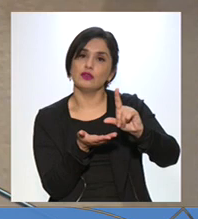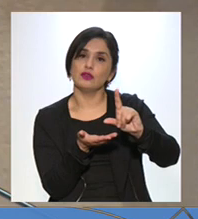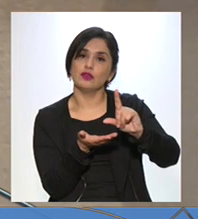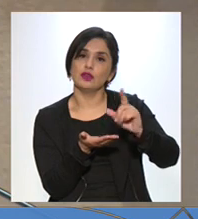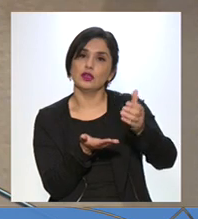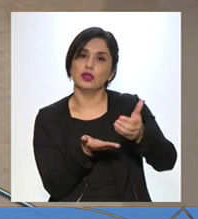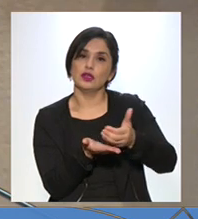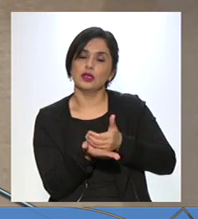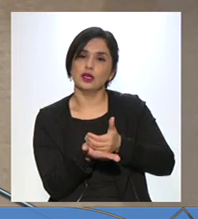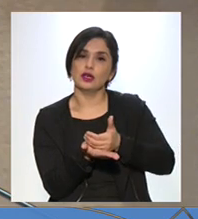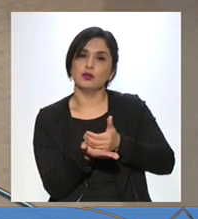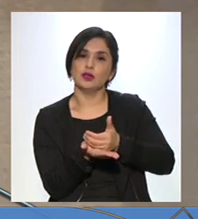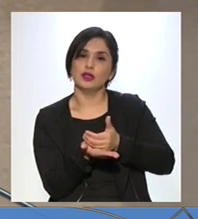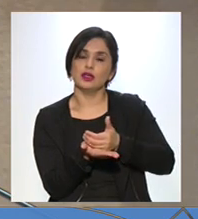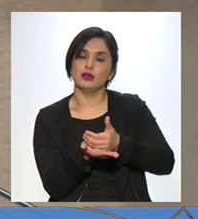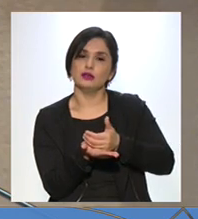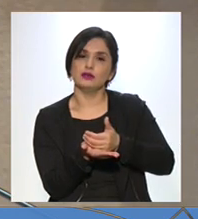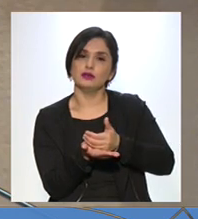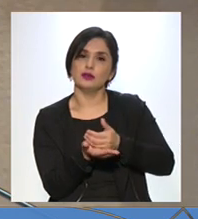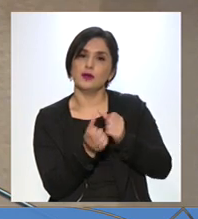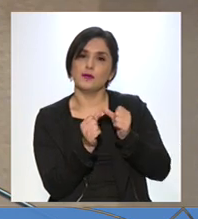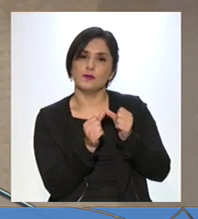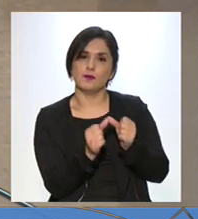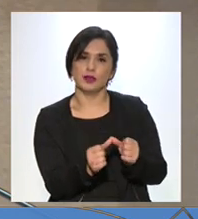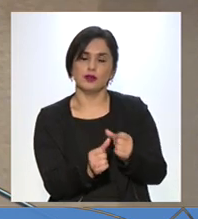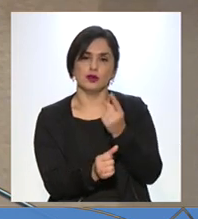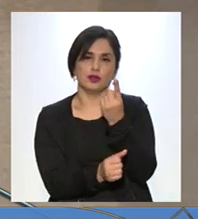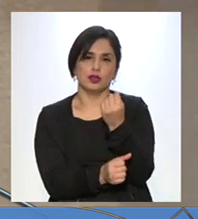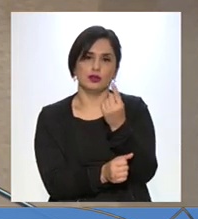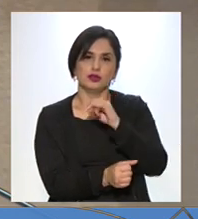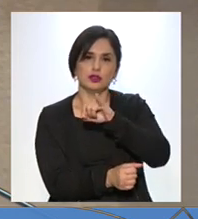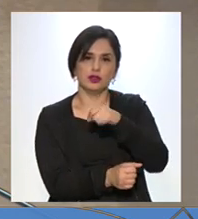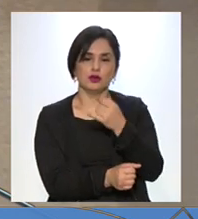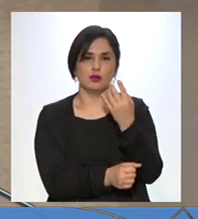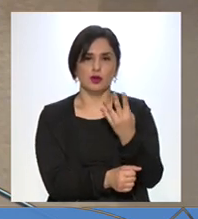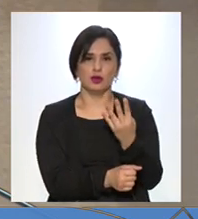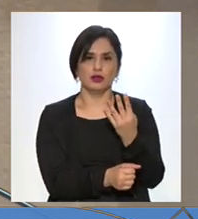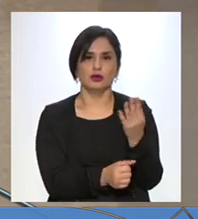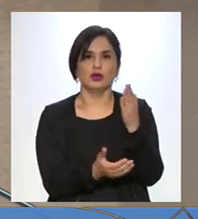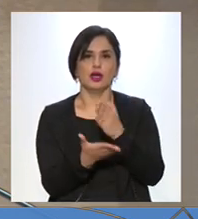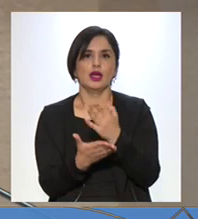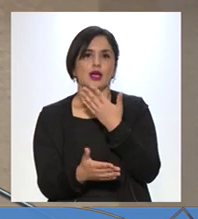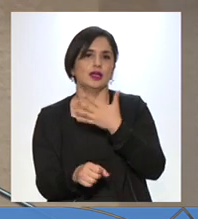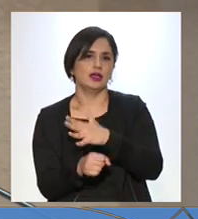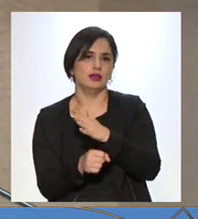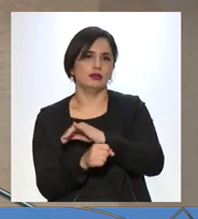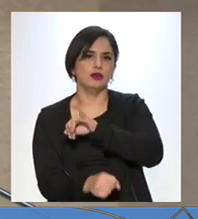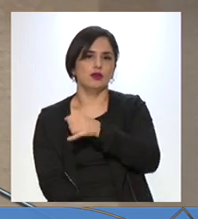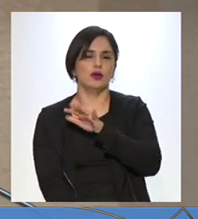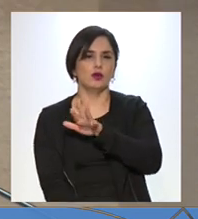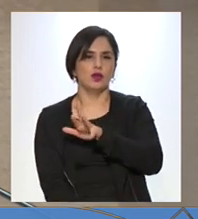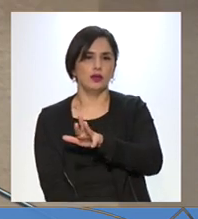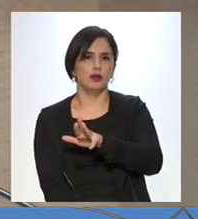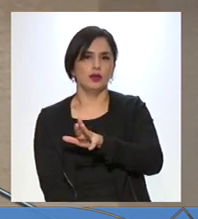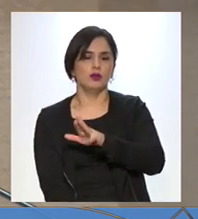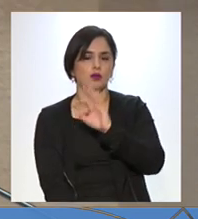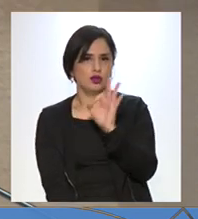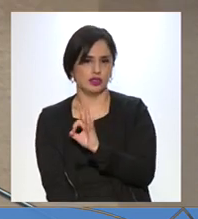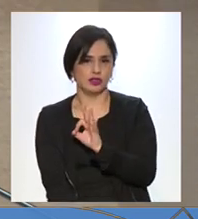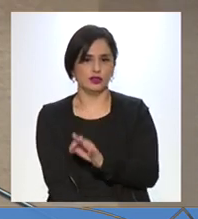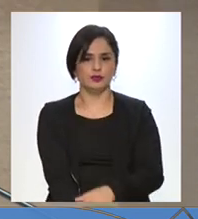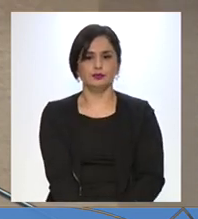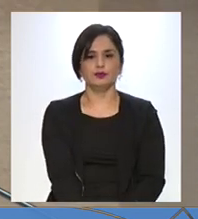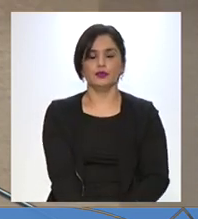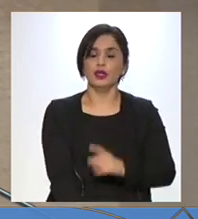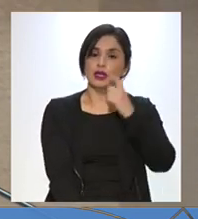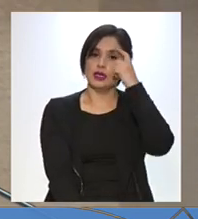capital, la formación bruta de capital fijo de 11,4% a 15,9%. En este escenario se estima